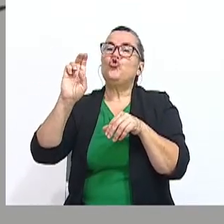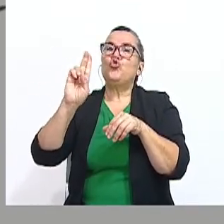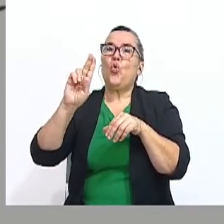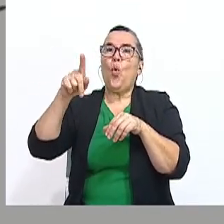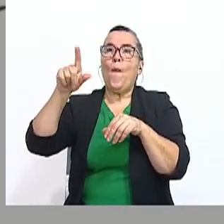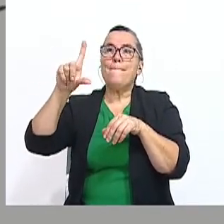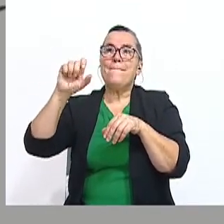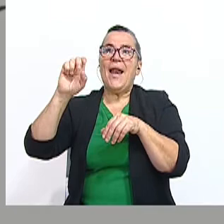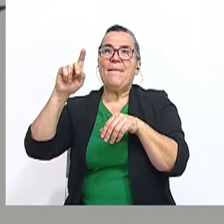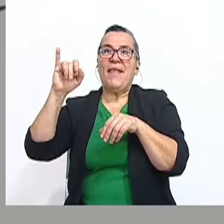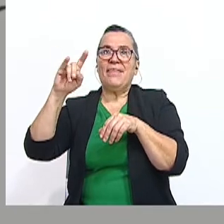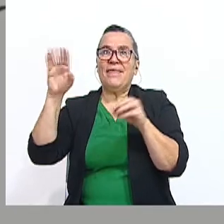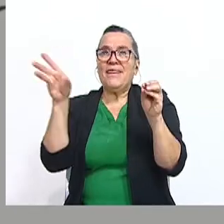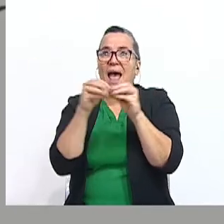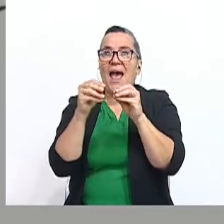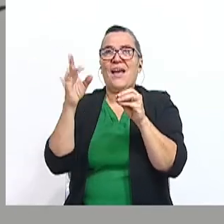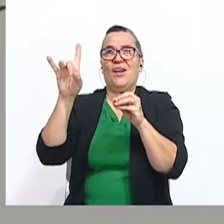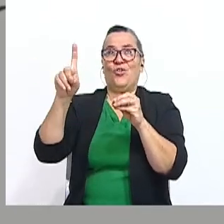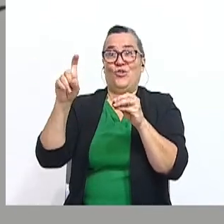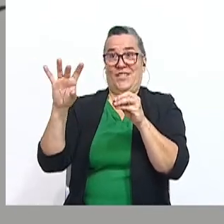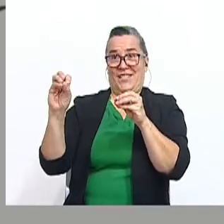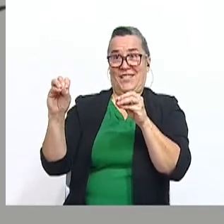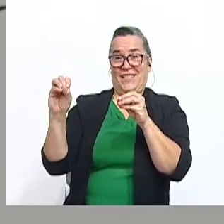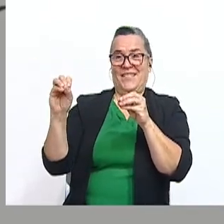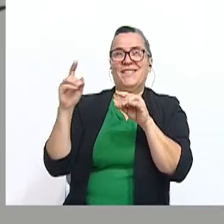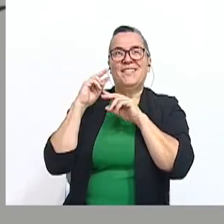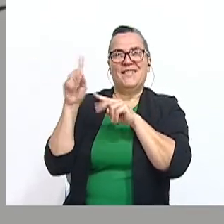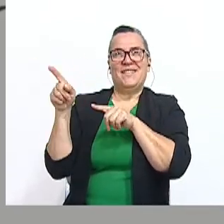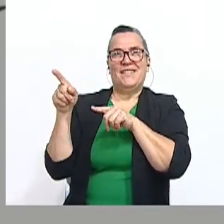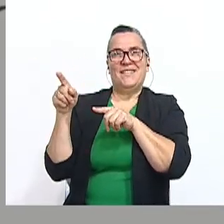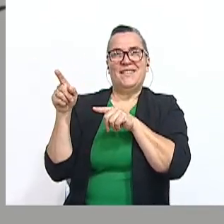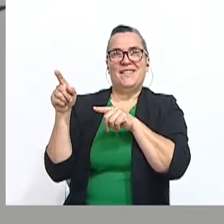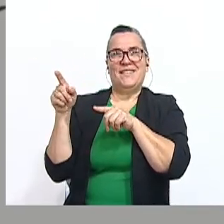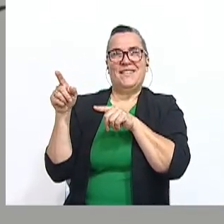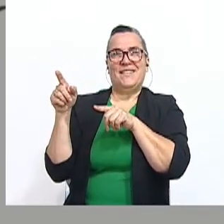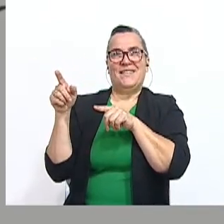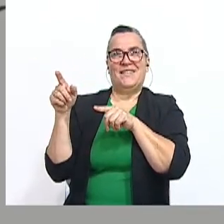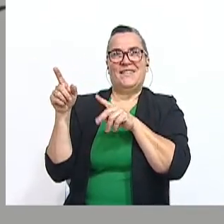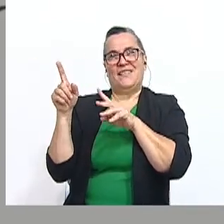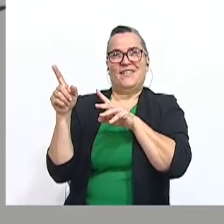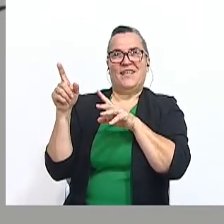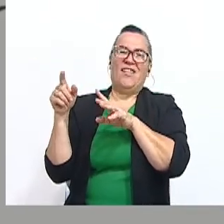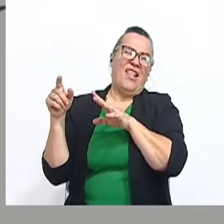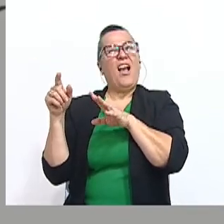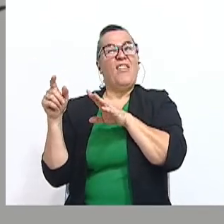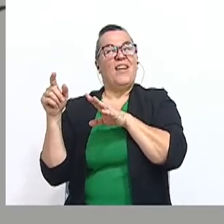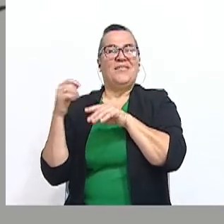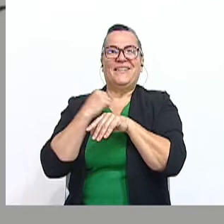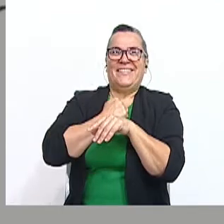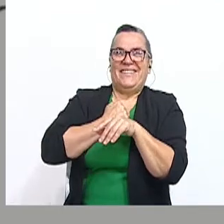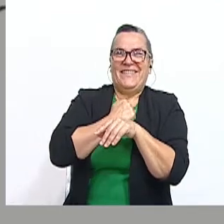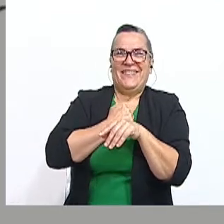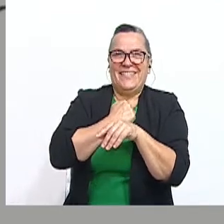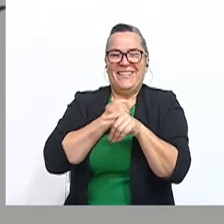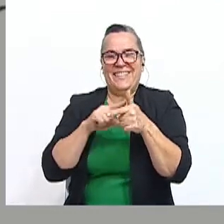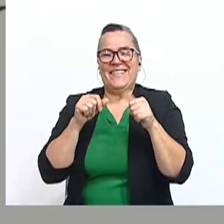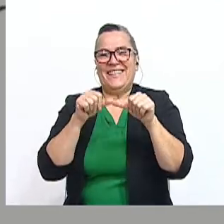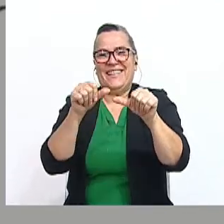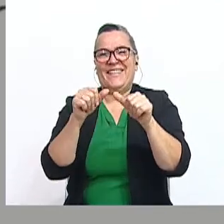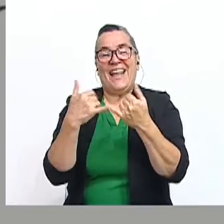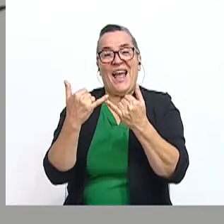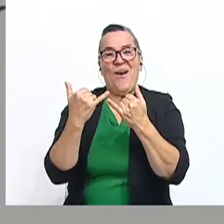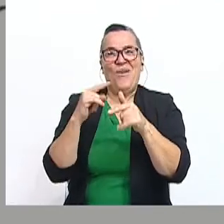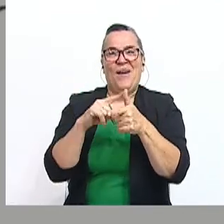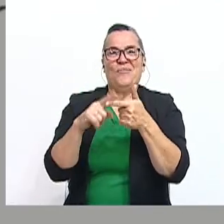suplementarios. ¿Vamos bien? ¿Sí? Ok, véanlo ahí. Sí, quería darle un cabezazo, perdón. Seguimos. Ahora